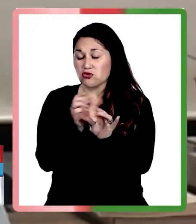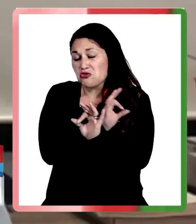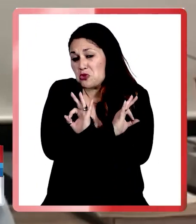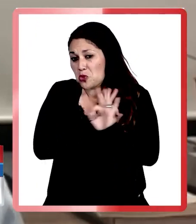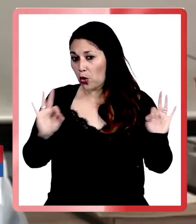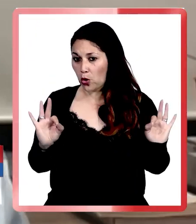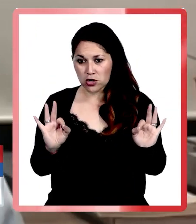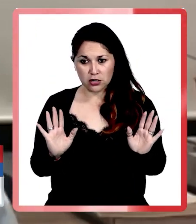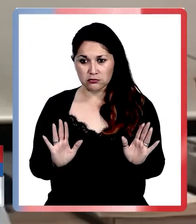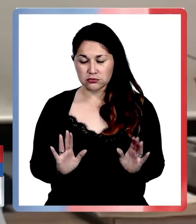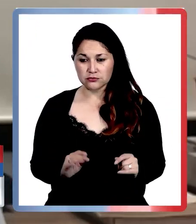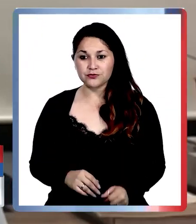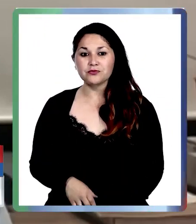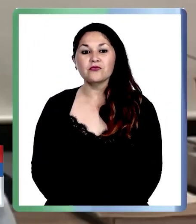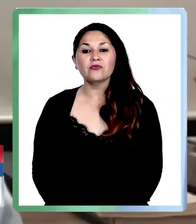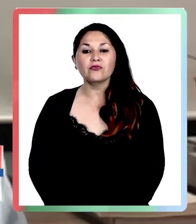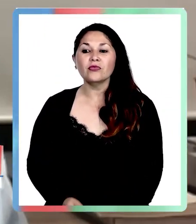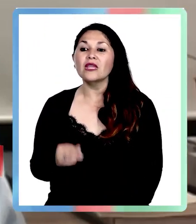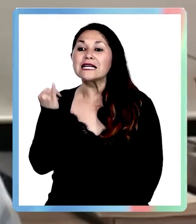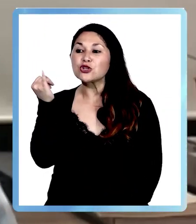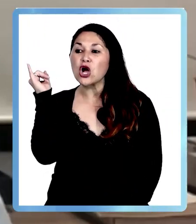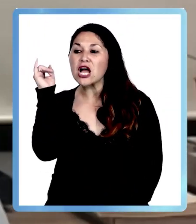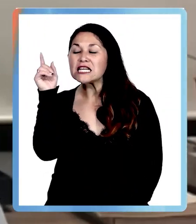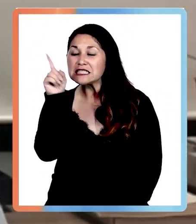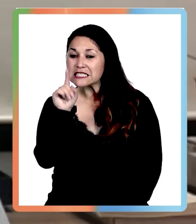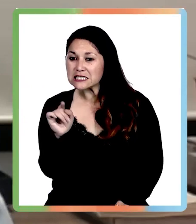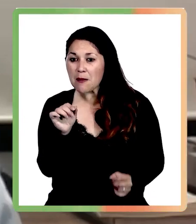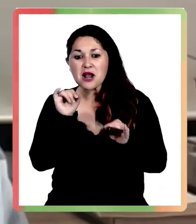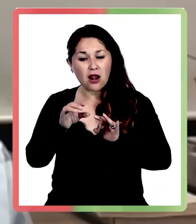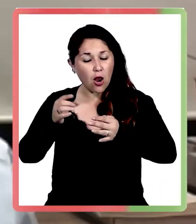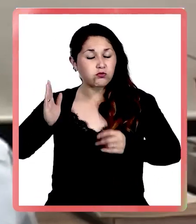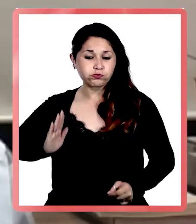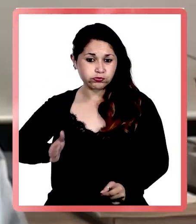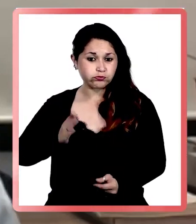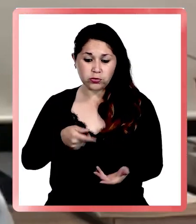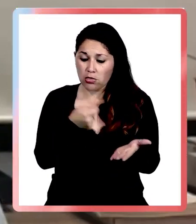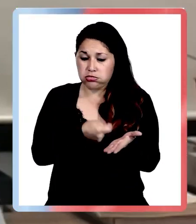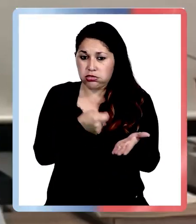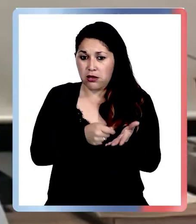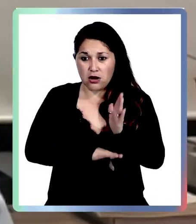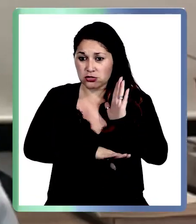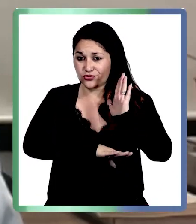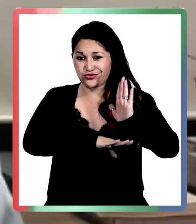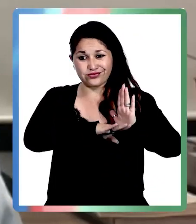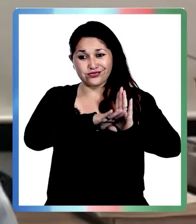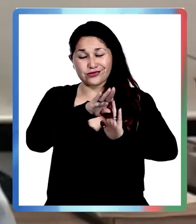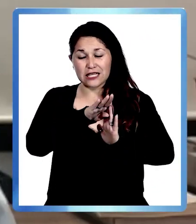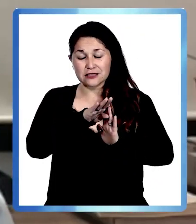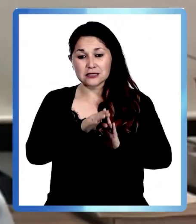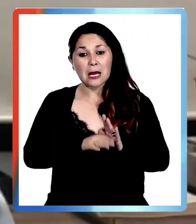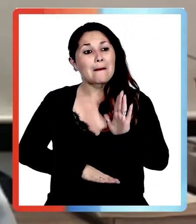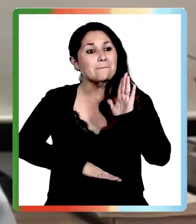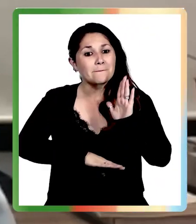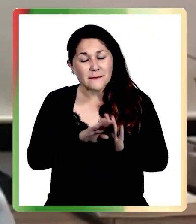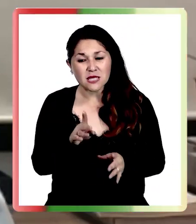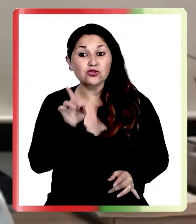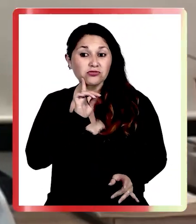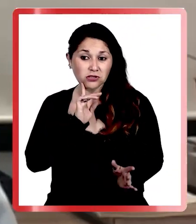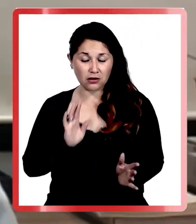reformó nunca. Las ISAPRES siguieron cobrando más de lo que se suponía que tenían que